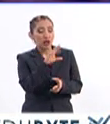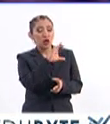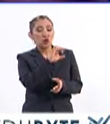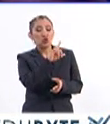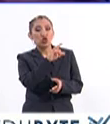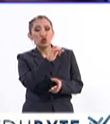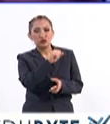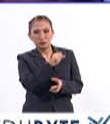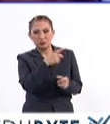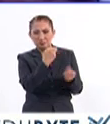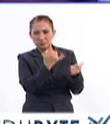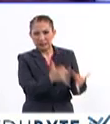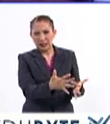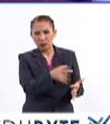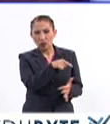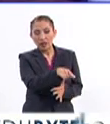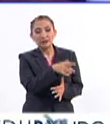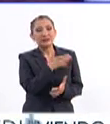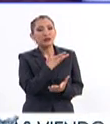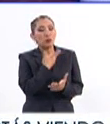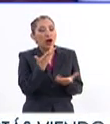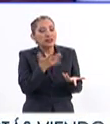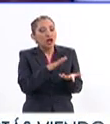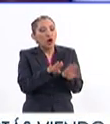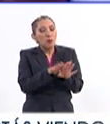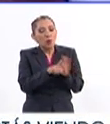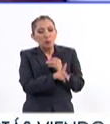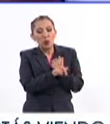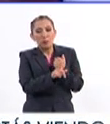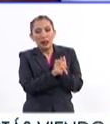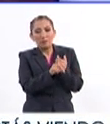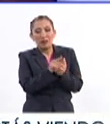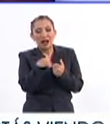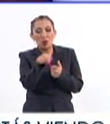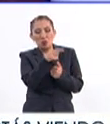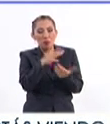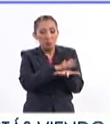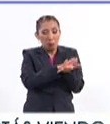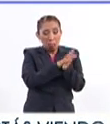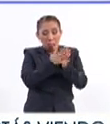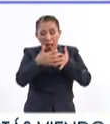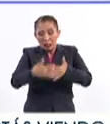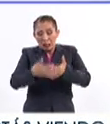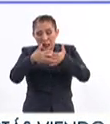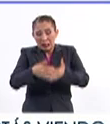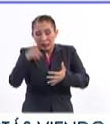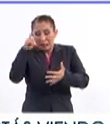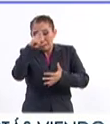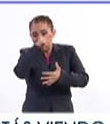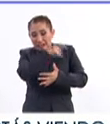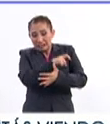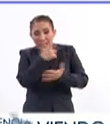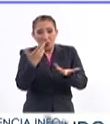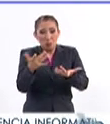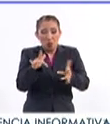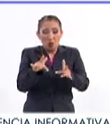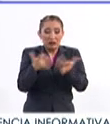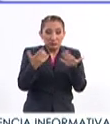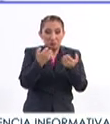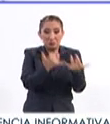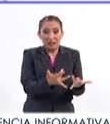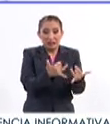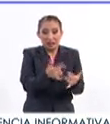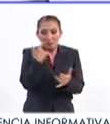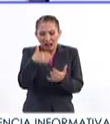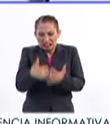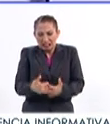pesados. Eso al día de hoy incluso pues, nos genera un poco de problema en los sistemas de refinación. Son más complejos que los ligeros. Más complejos, así es, más complejos